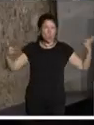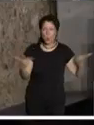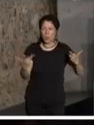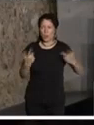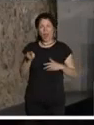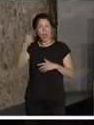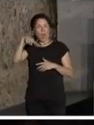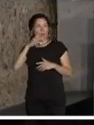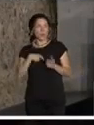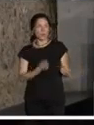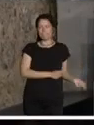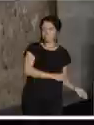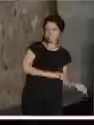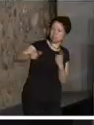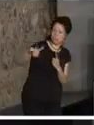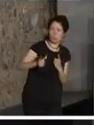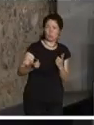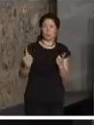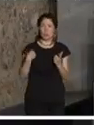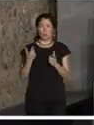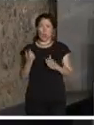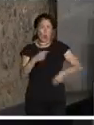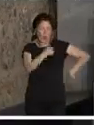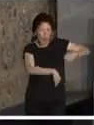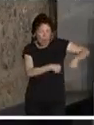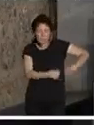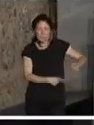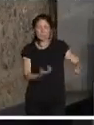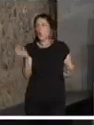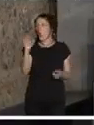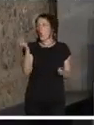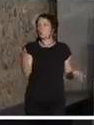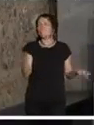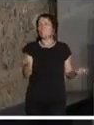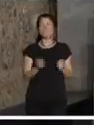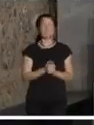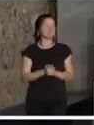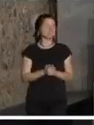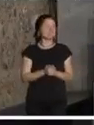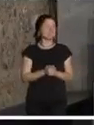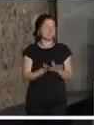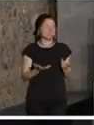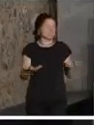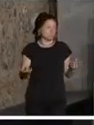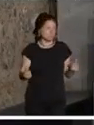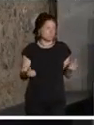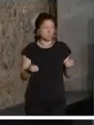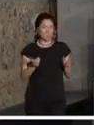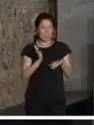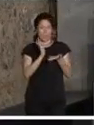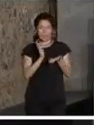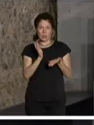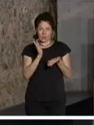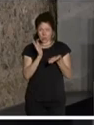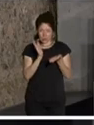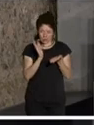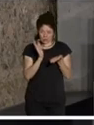son los que llevan a nuestros familiares a una diálisis los que llevan a tratamiento